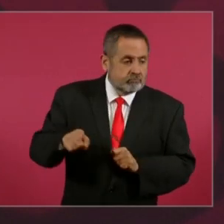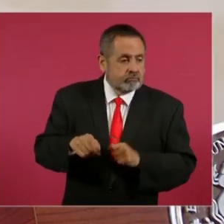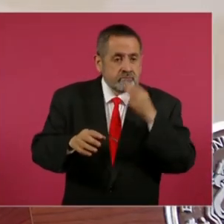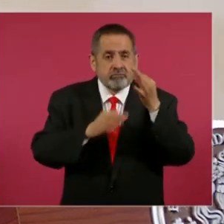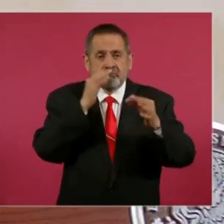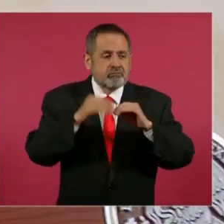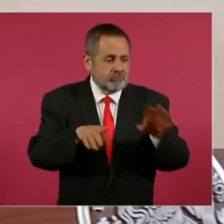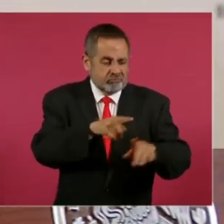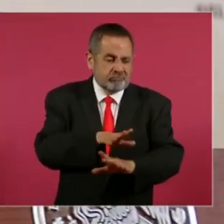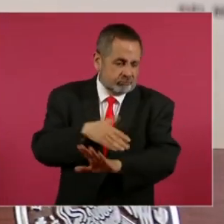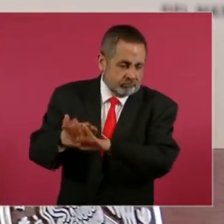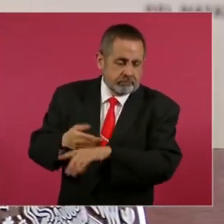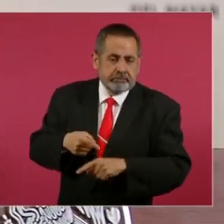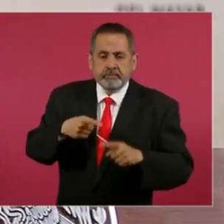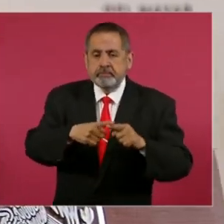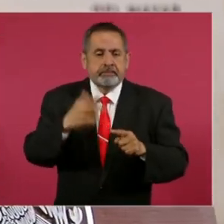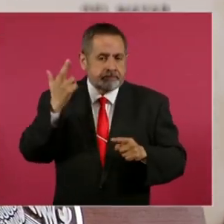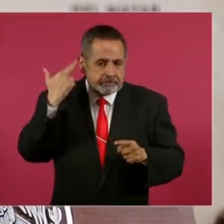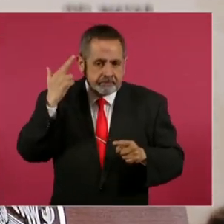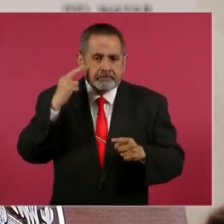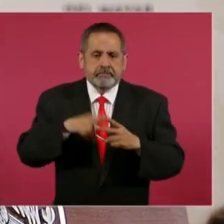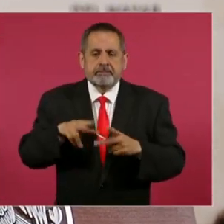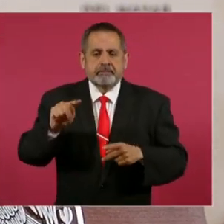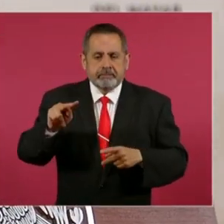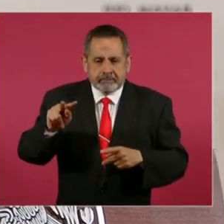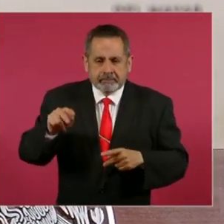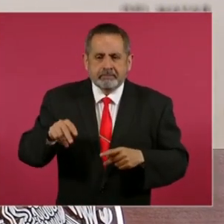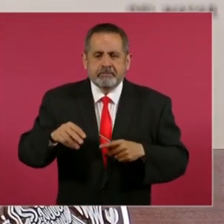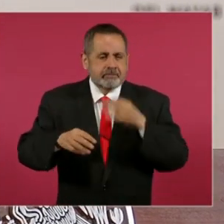mensajes en radio, en televisión.